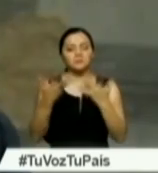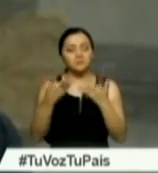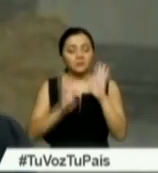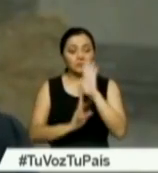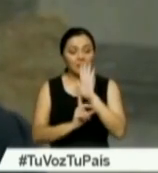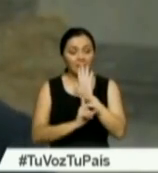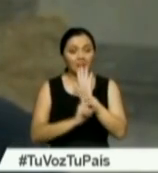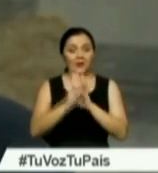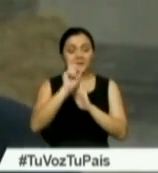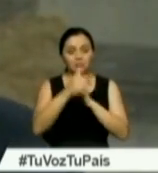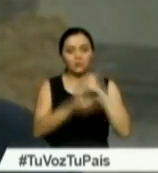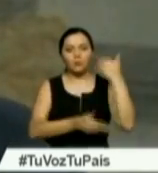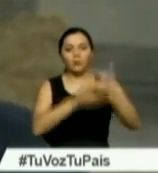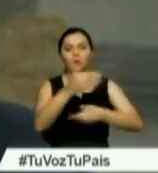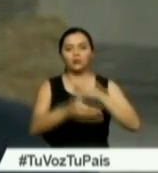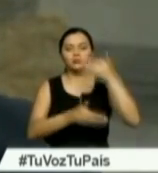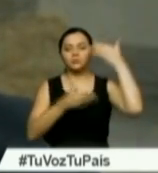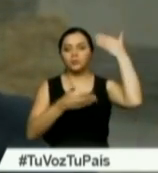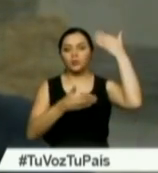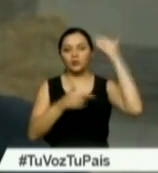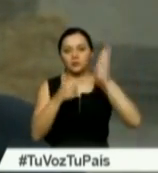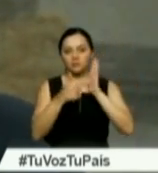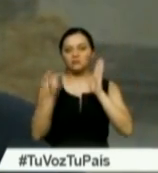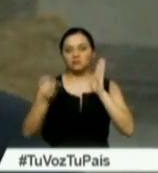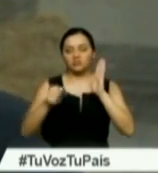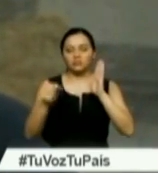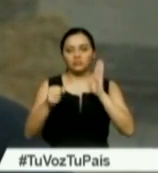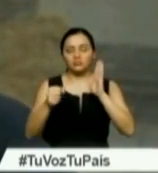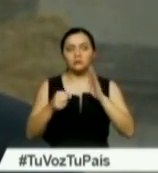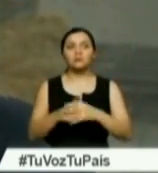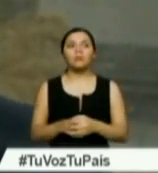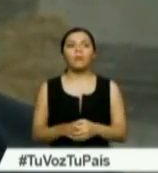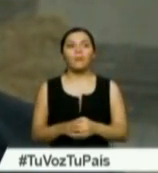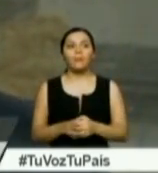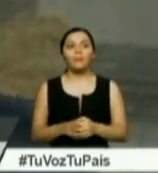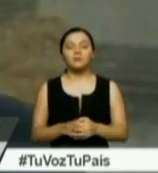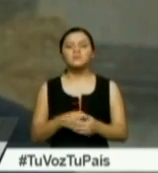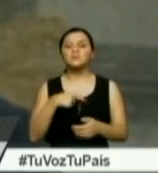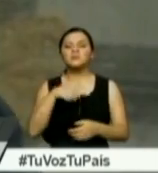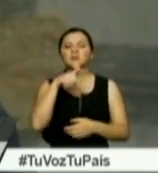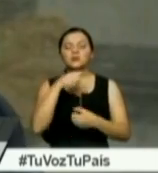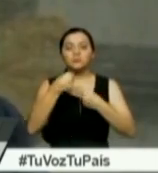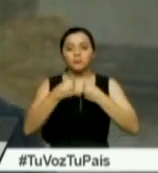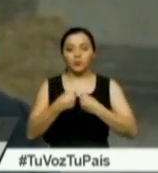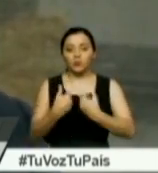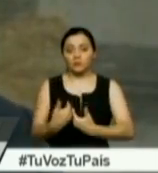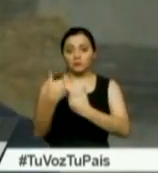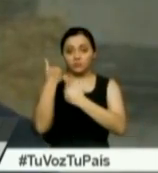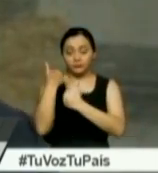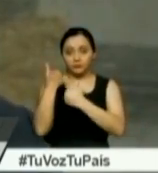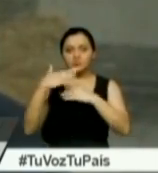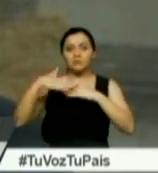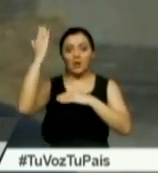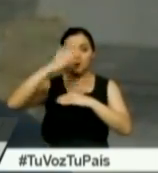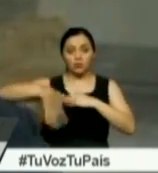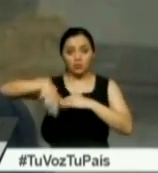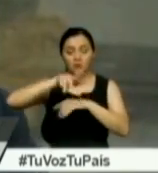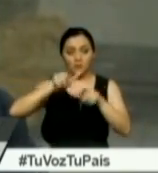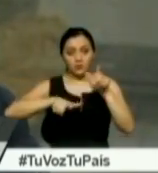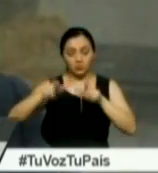El desarrollo es un proceso político en su origen. ¿Quién tiene el poder? ¿Unas élites o las grandes